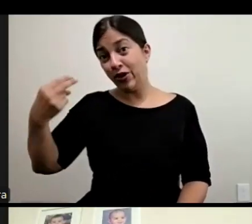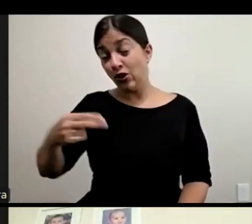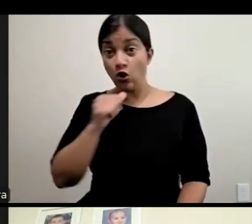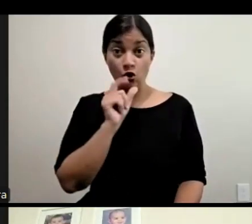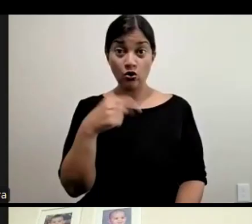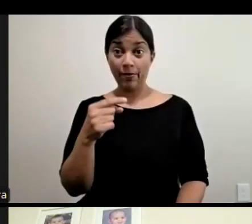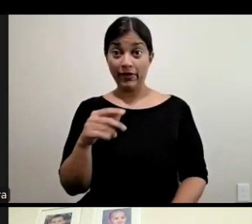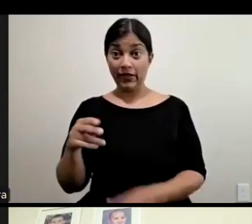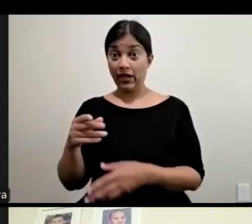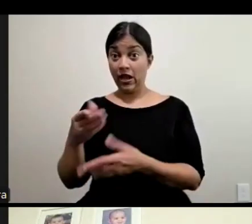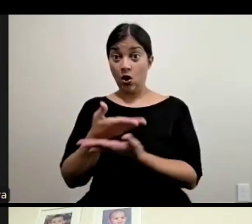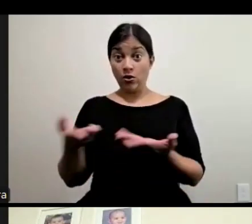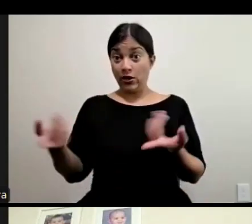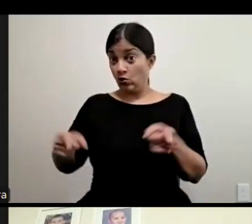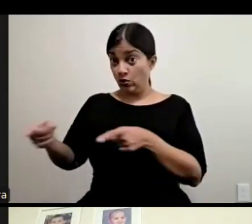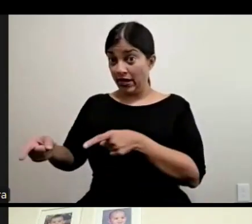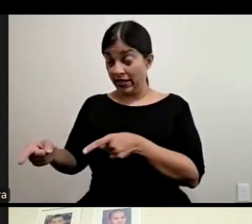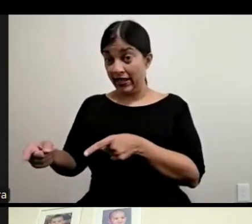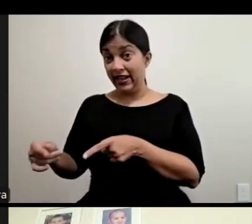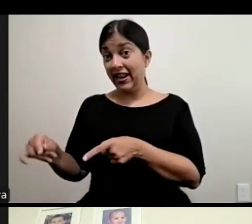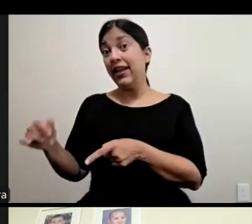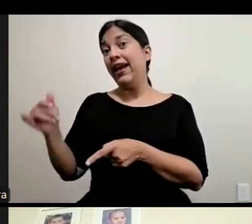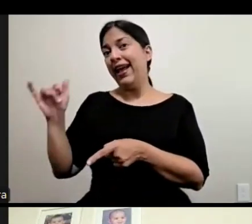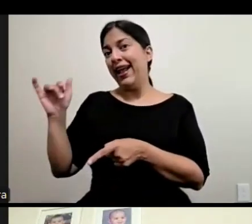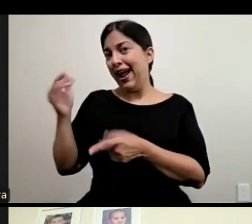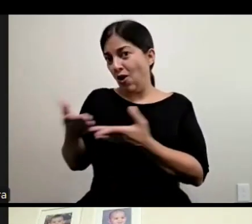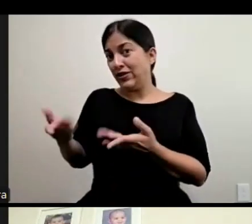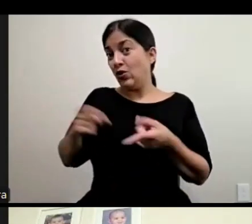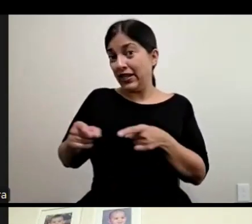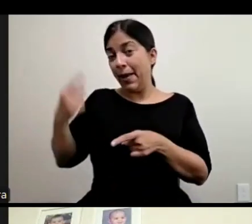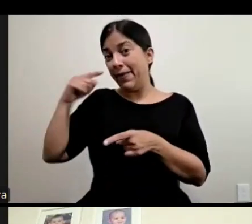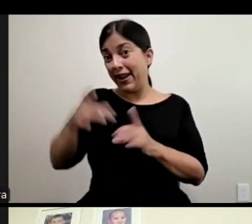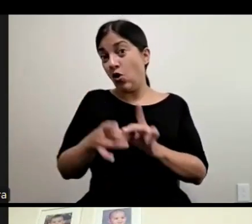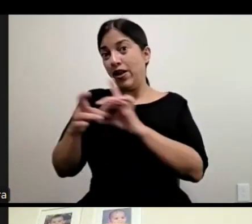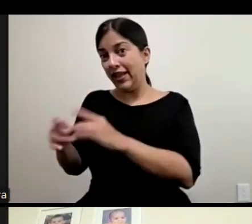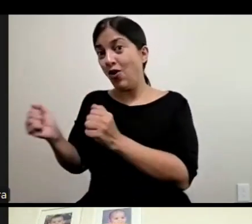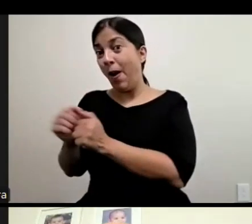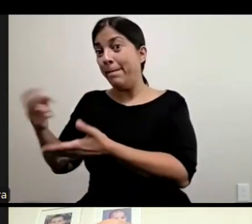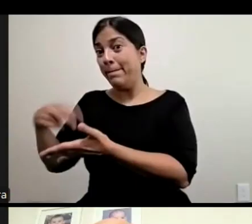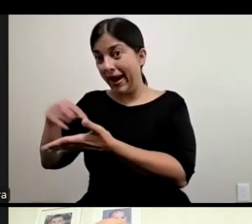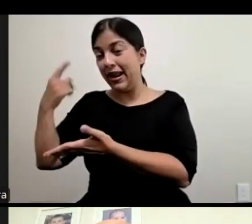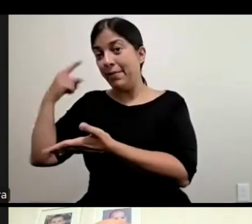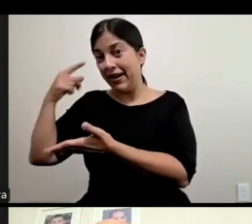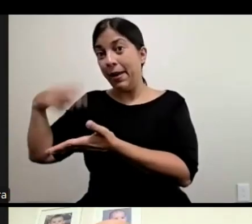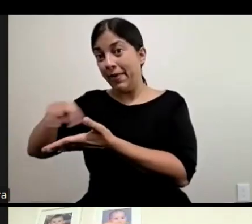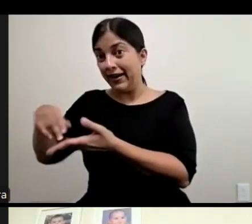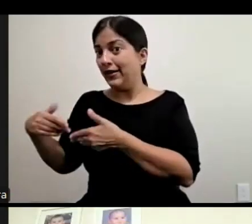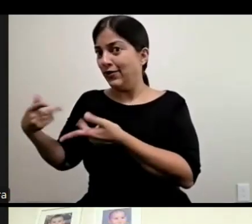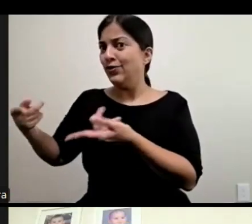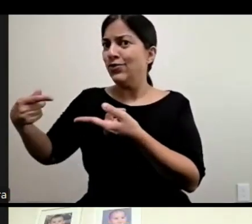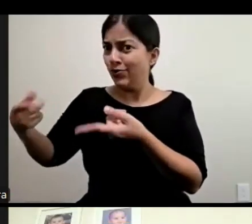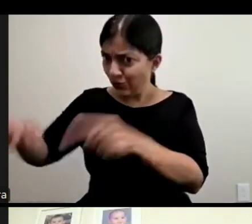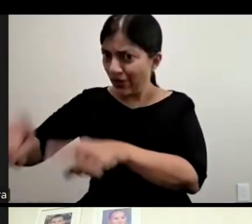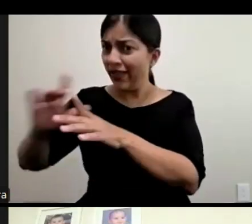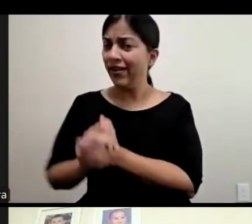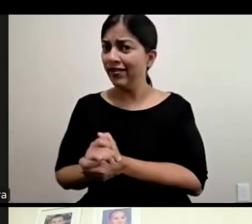alrededor, sino de lo que ocurre para que ese baile se dé y cómo se conecta. Mira cómo nos estuvo hablando. O sea, yo pensaba cuando tuviste danza histórica,